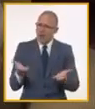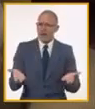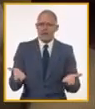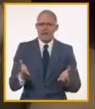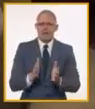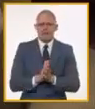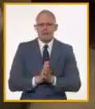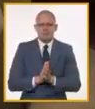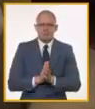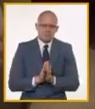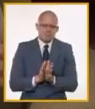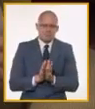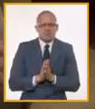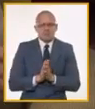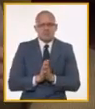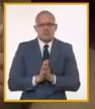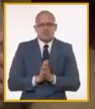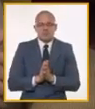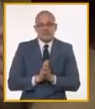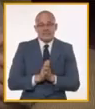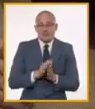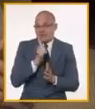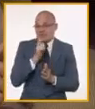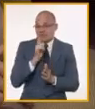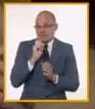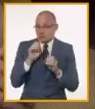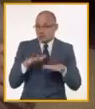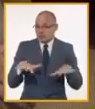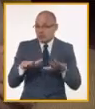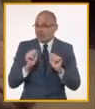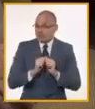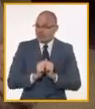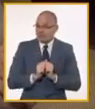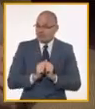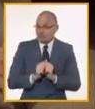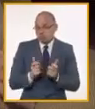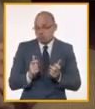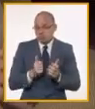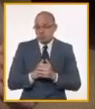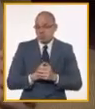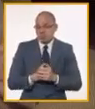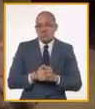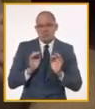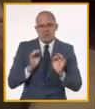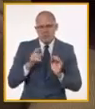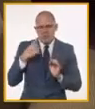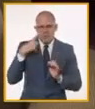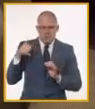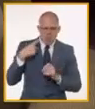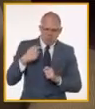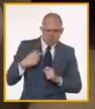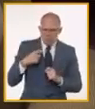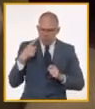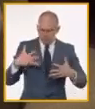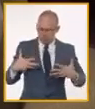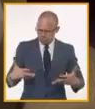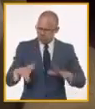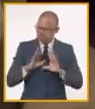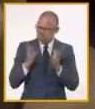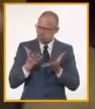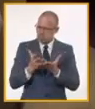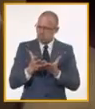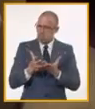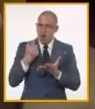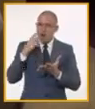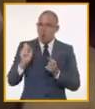superar. Yo creo los momentos son difíciles, son duros, pero yo creo que él está a la altura de eso. Yo por lo menos puede haber más cuadros, no quiero decir que es el